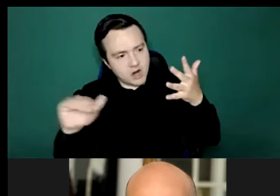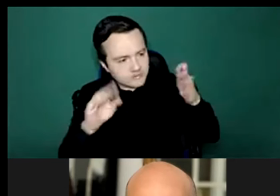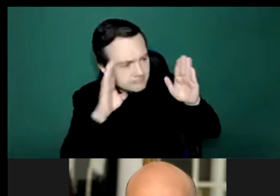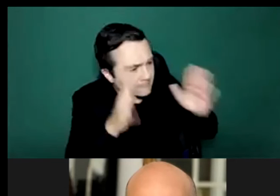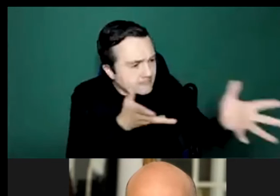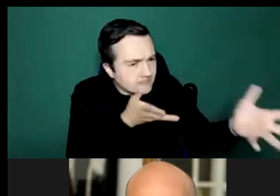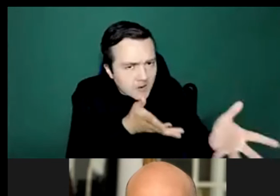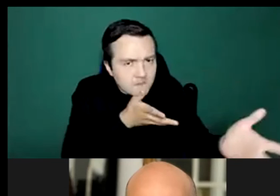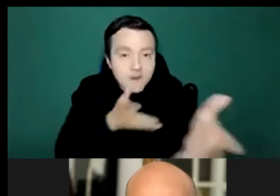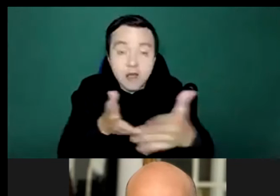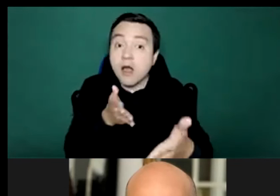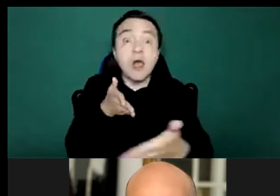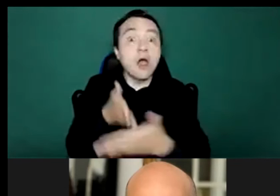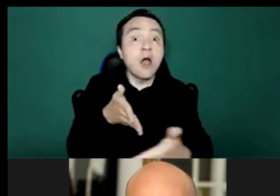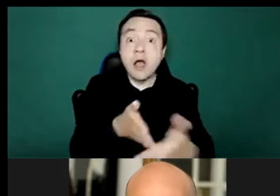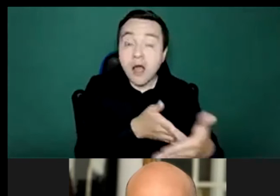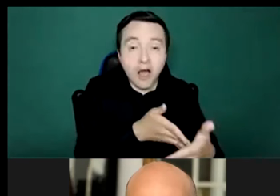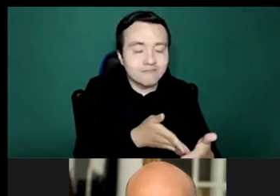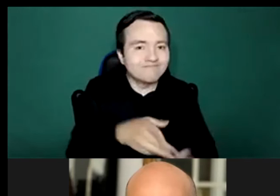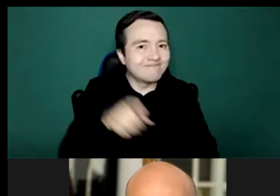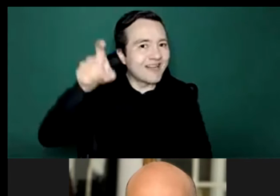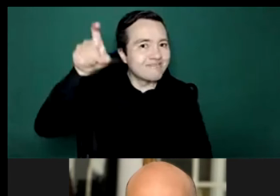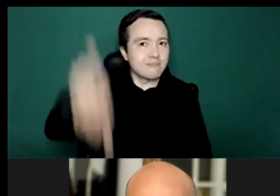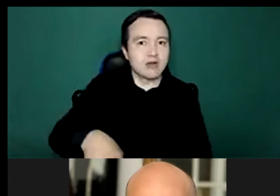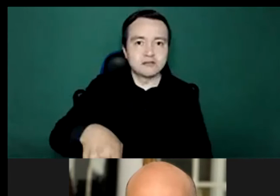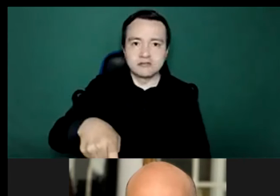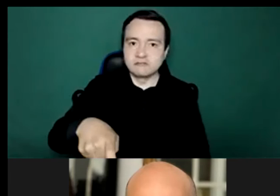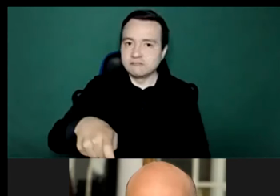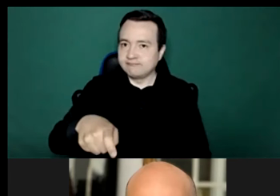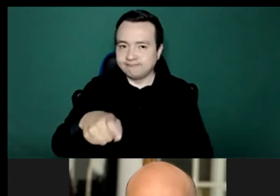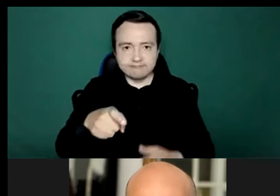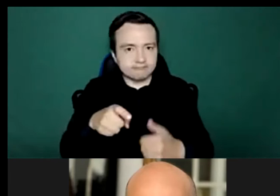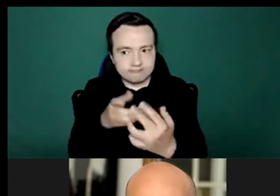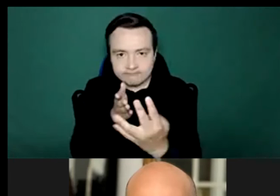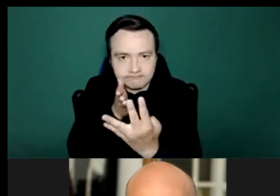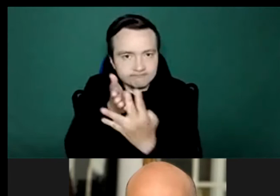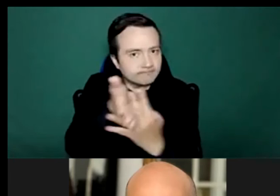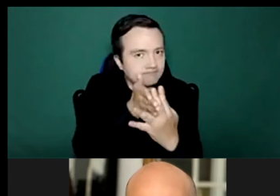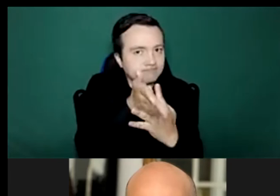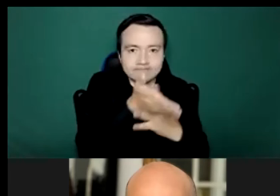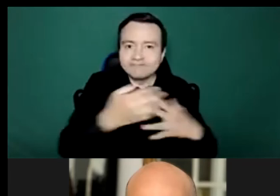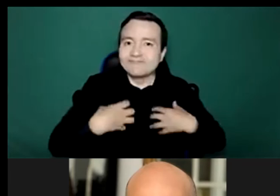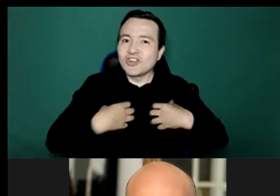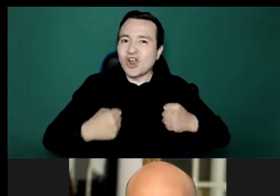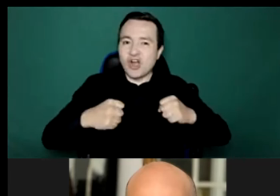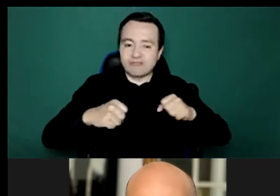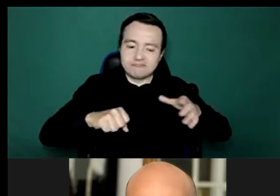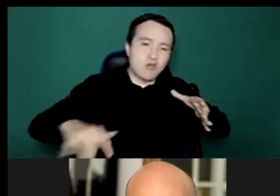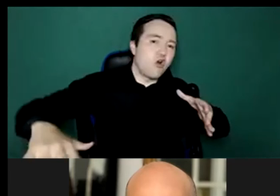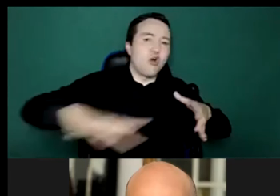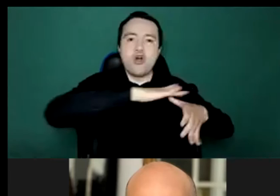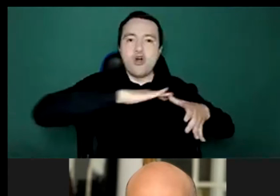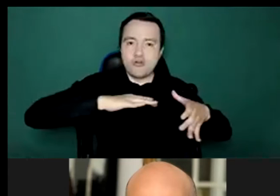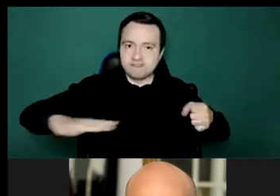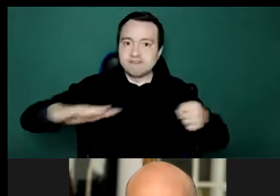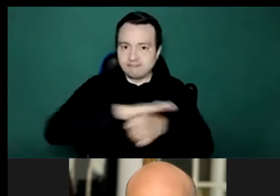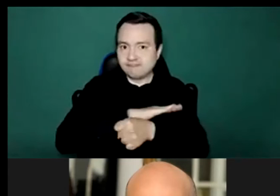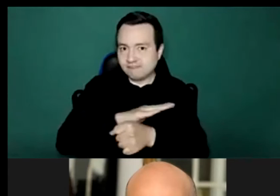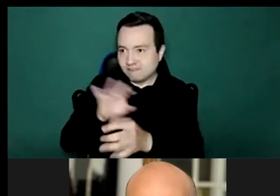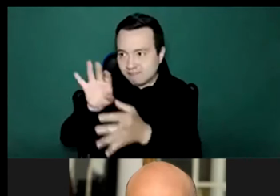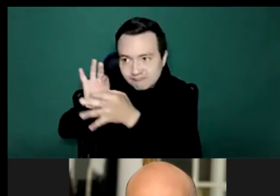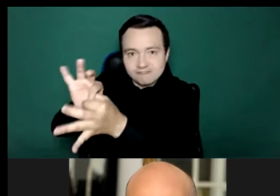salud es un requisito para alcanzar la salud universal y los objetivos de desarrollo sostenible. Pero